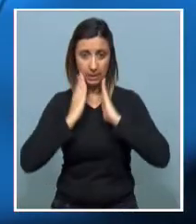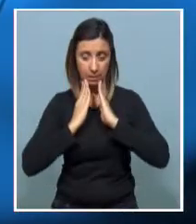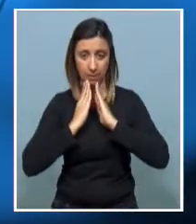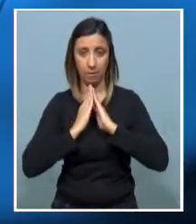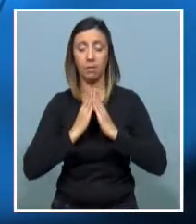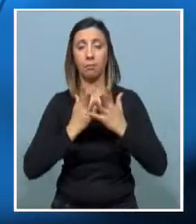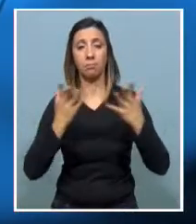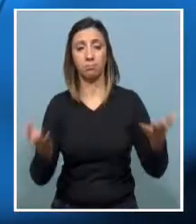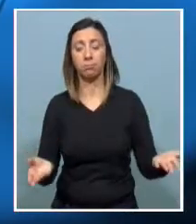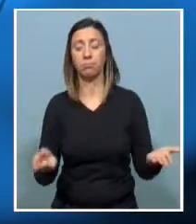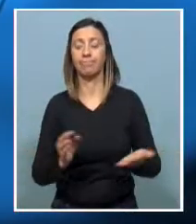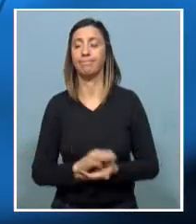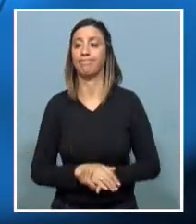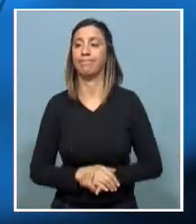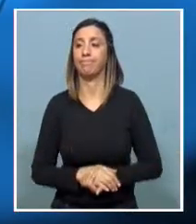tenemos ampliación también, ¿no?